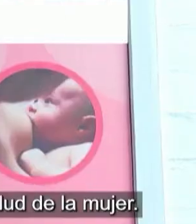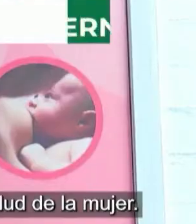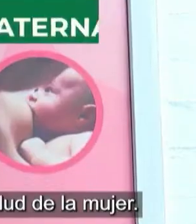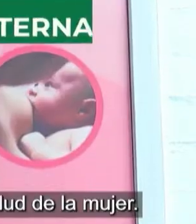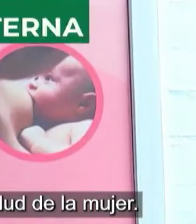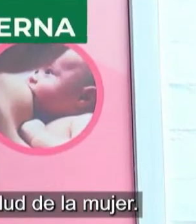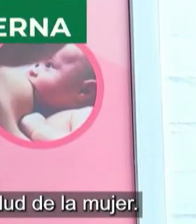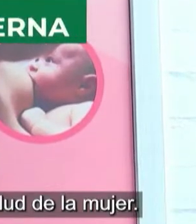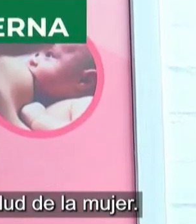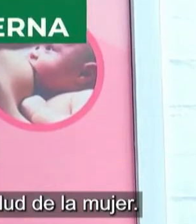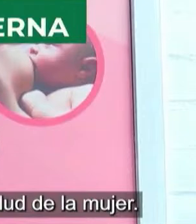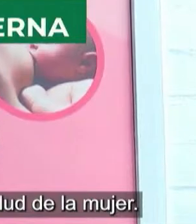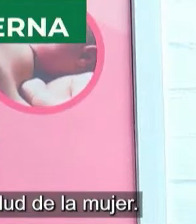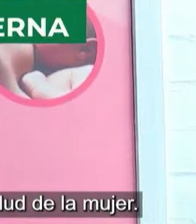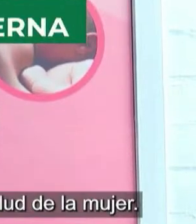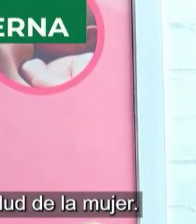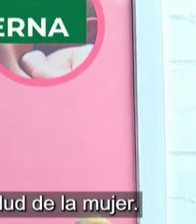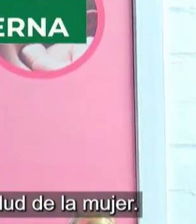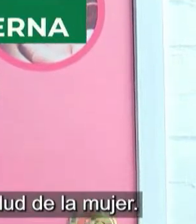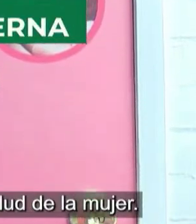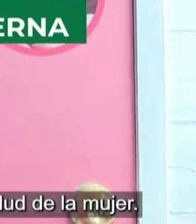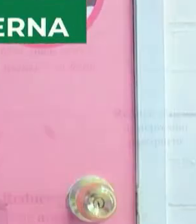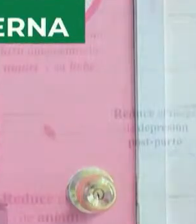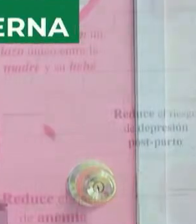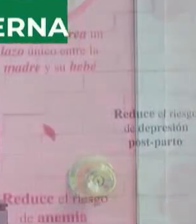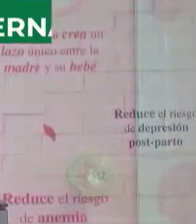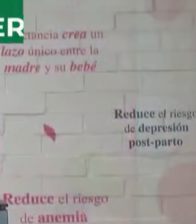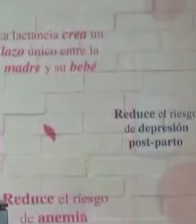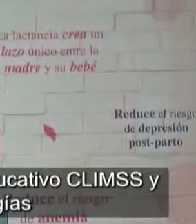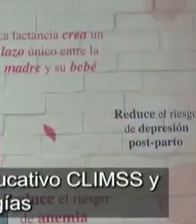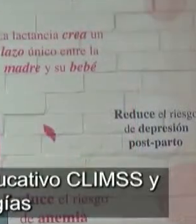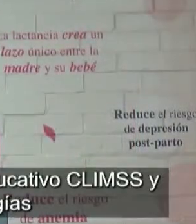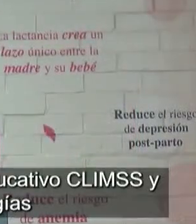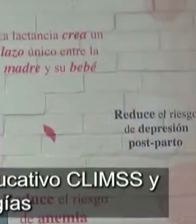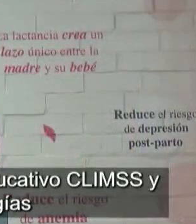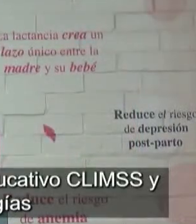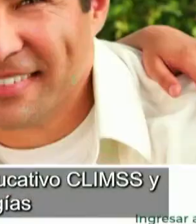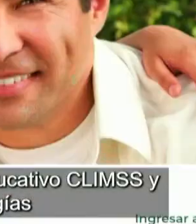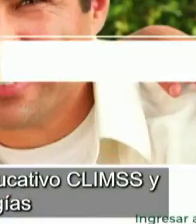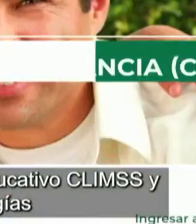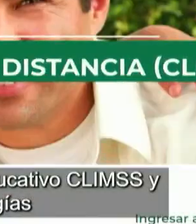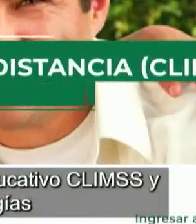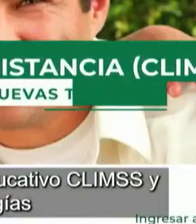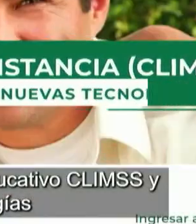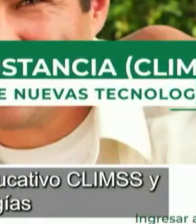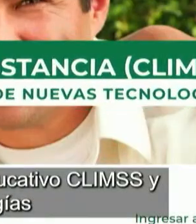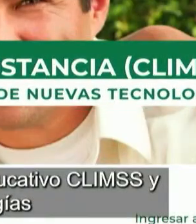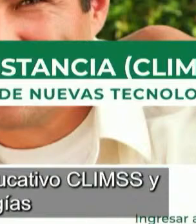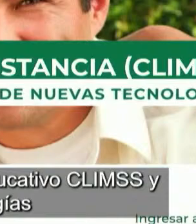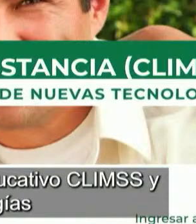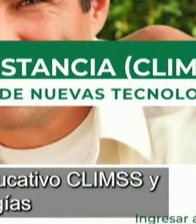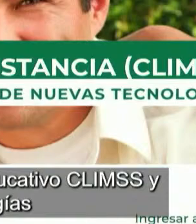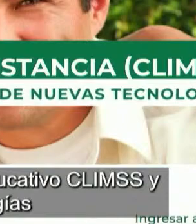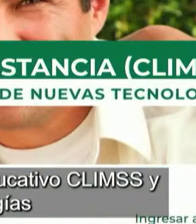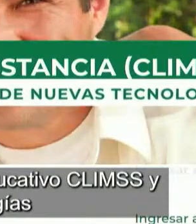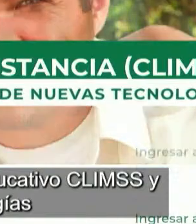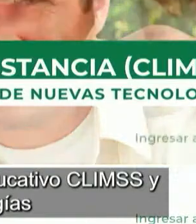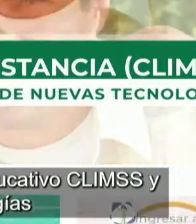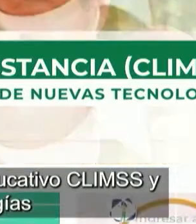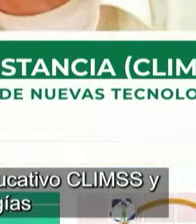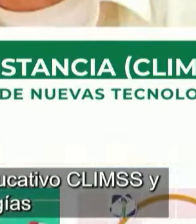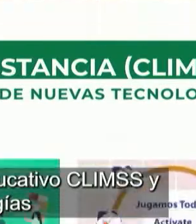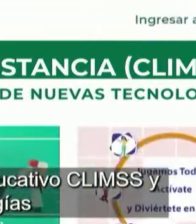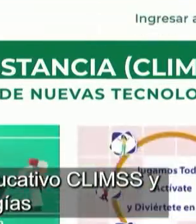9. Fomento a la lactancia materna y la salud de la mujer. 10. Capacitación a distancia en el portal educativo